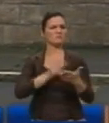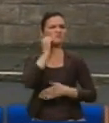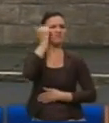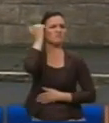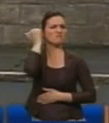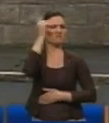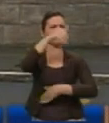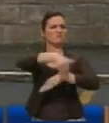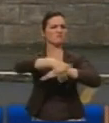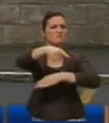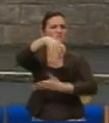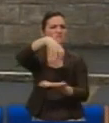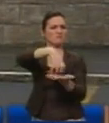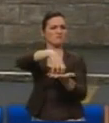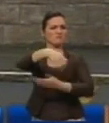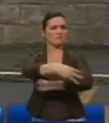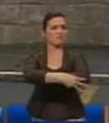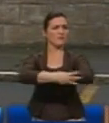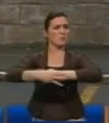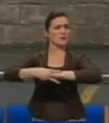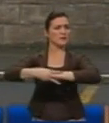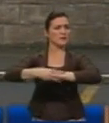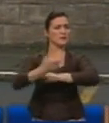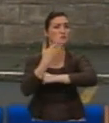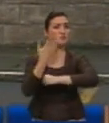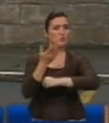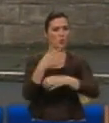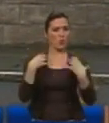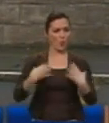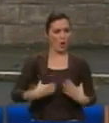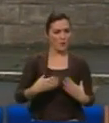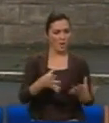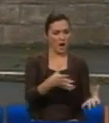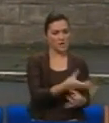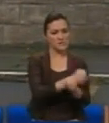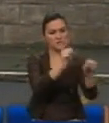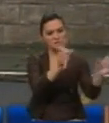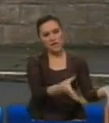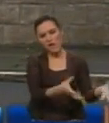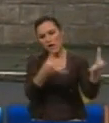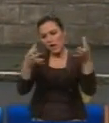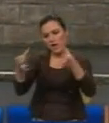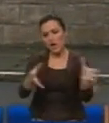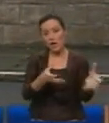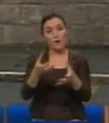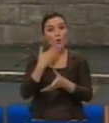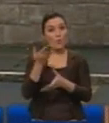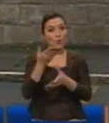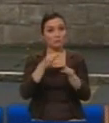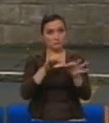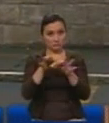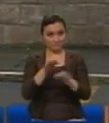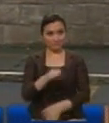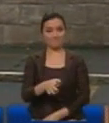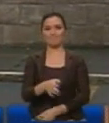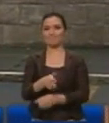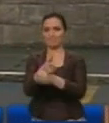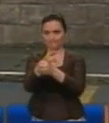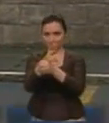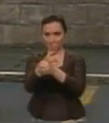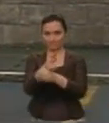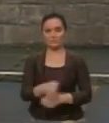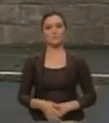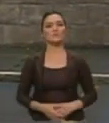ayer aquí en la provincia de Pastaza y cómo fue el rescate de los 22 militares? Lo sabemos en este video de